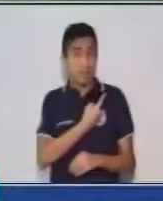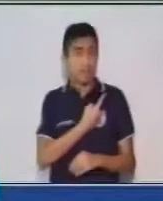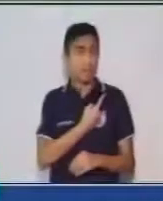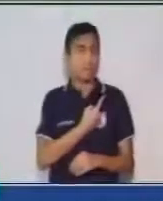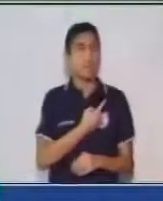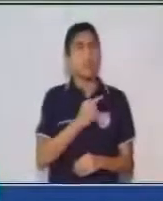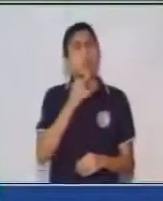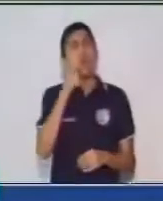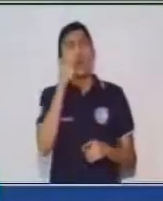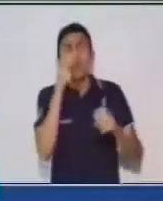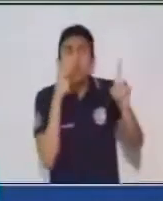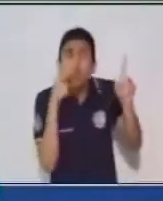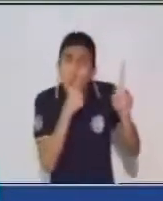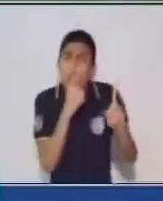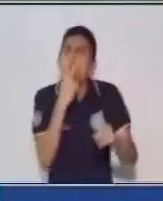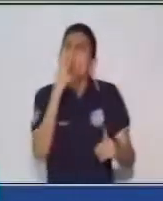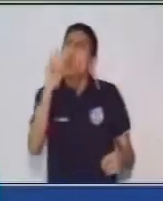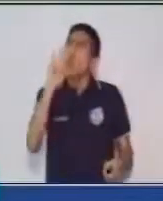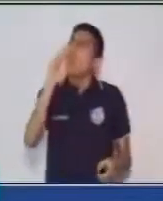Hubieras cantado.